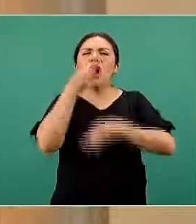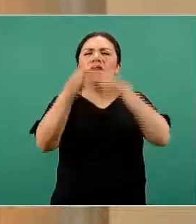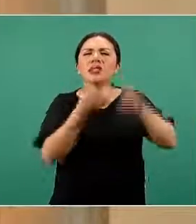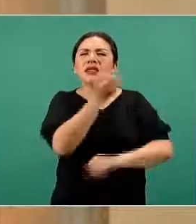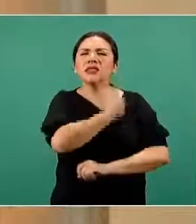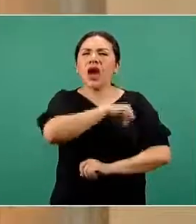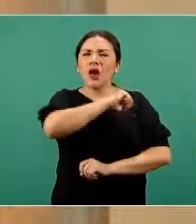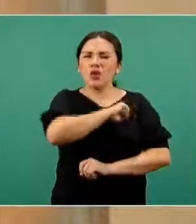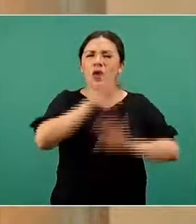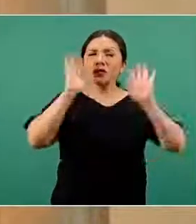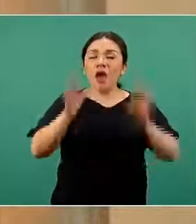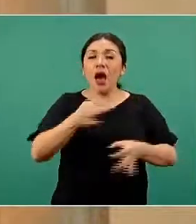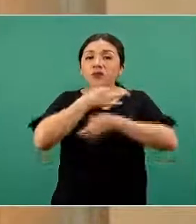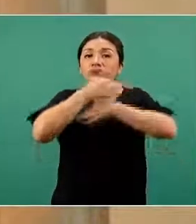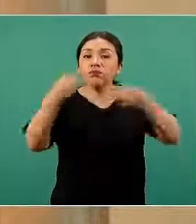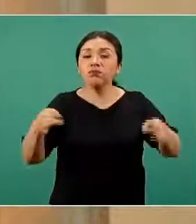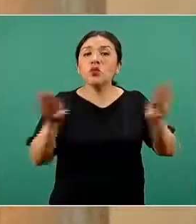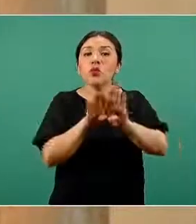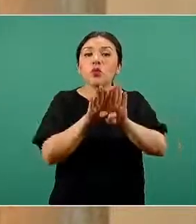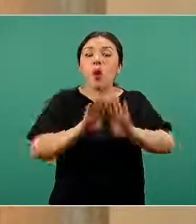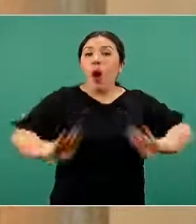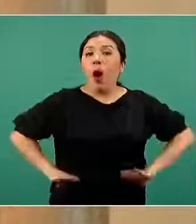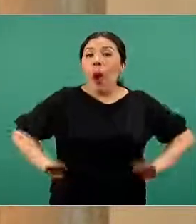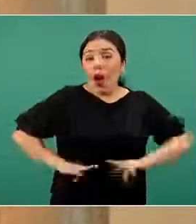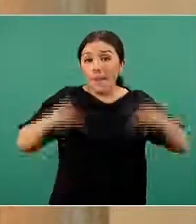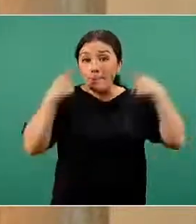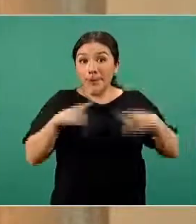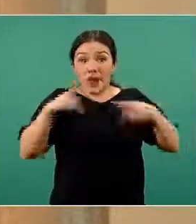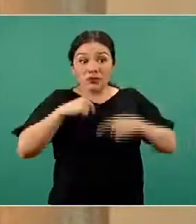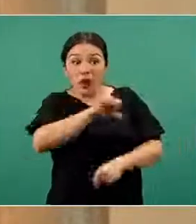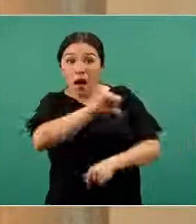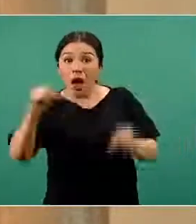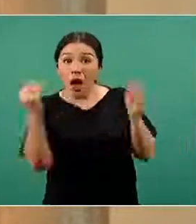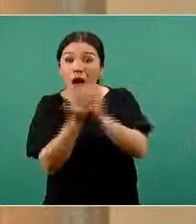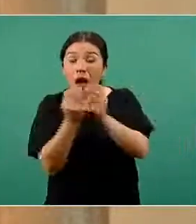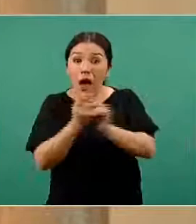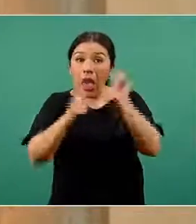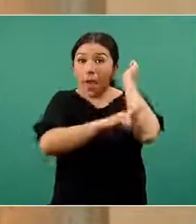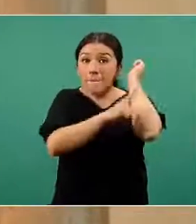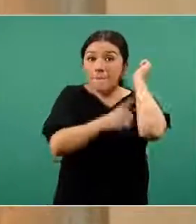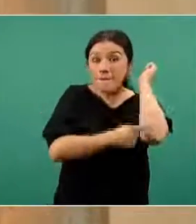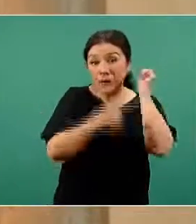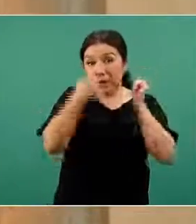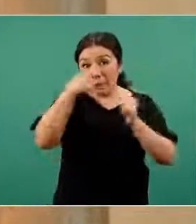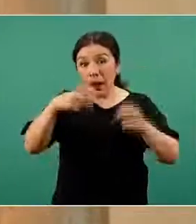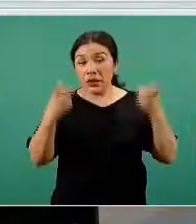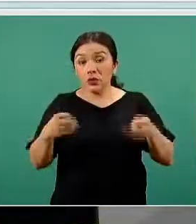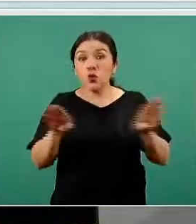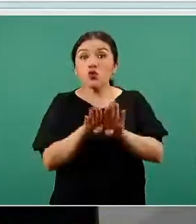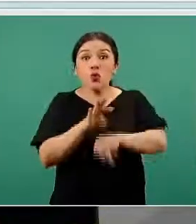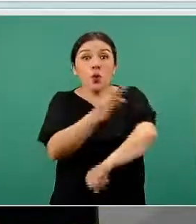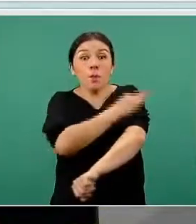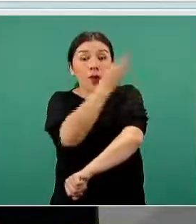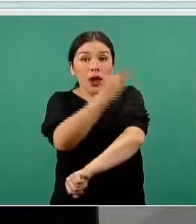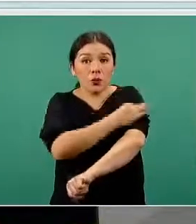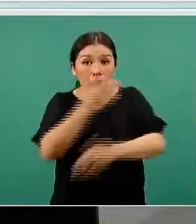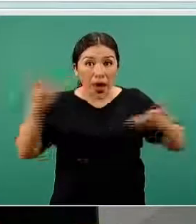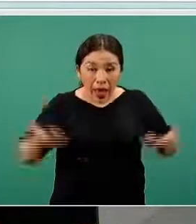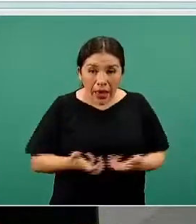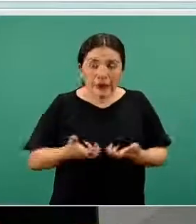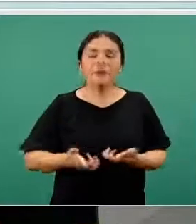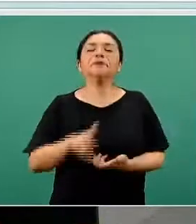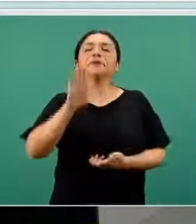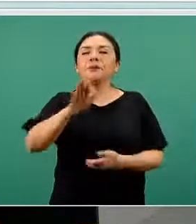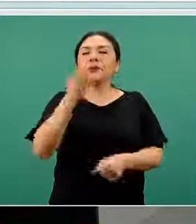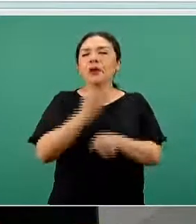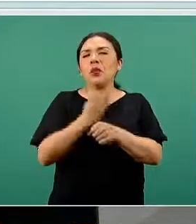iniciamos la priorización de personas embarazadas para la Estrategia Nacional de Vacunación, y voy